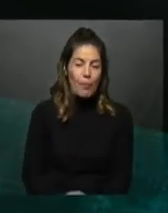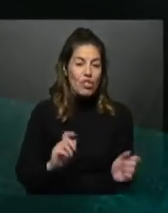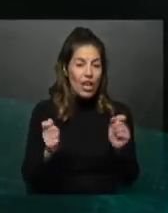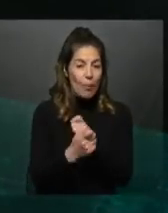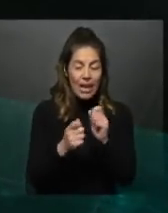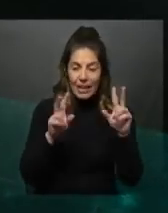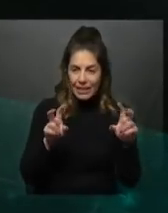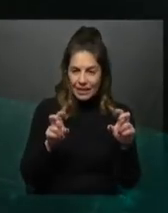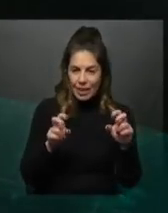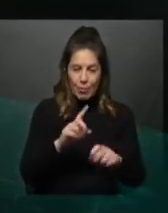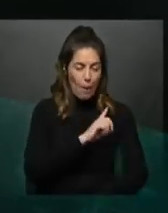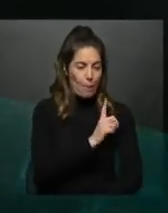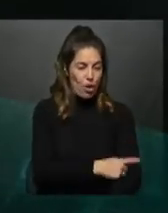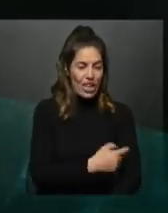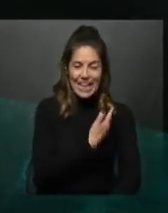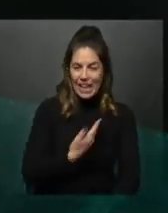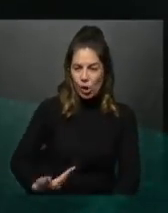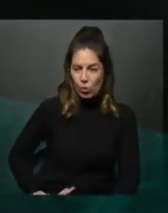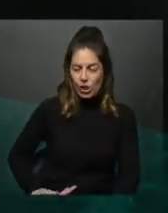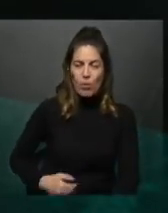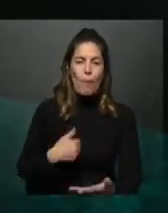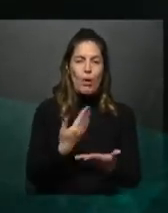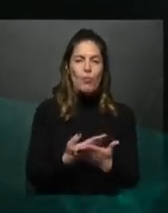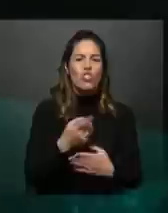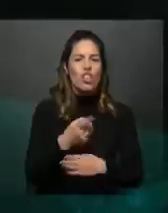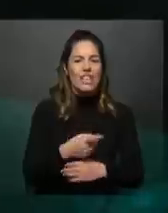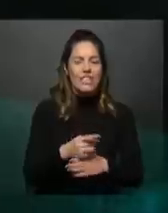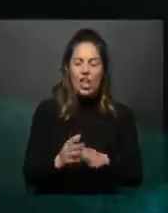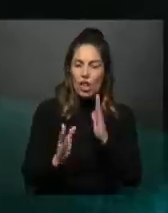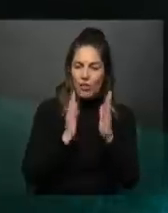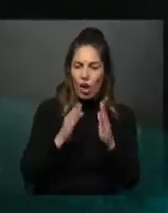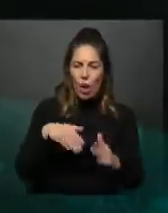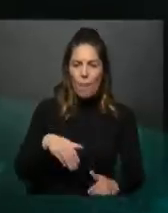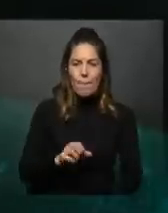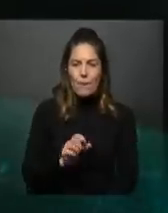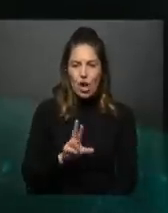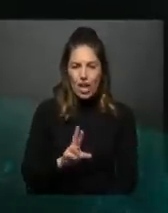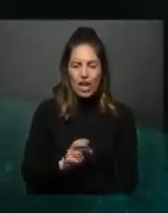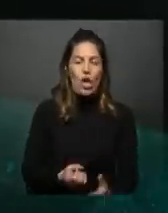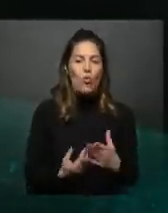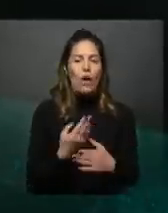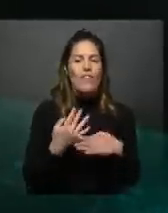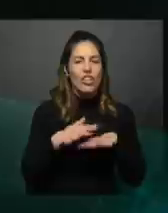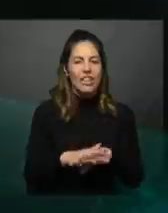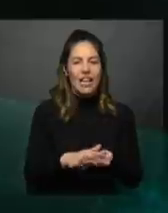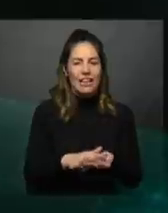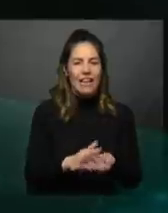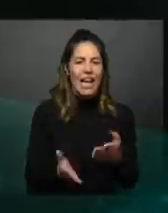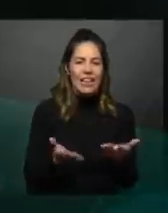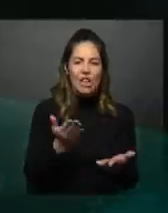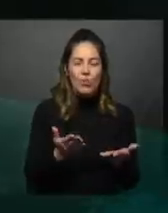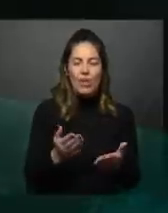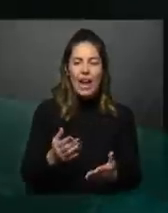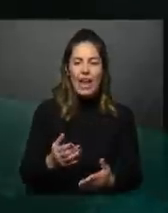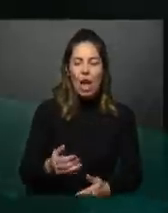el poder ejecutivo propuso la designación del abogado Enrique moler como nuevo integrante Civil del supremo tribunal militar